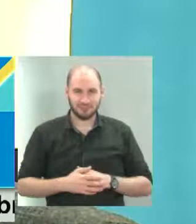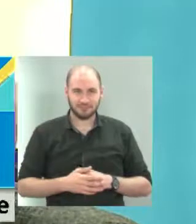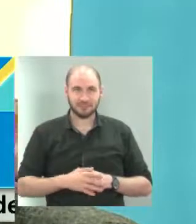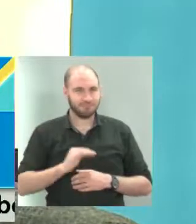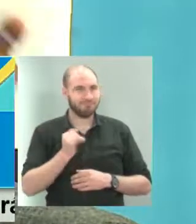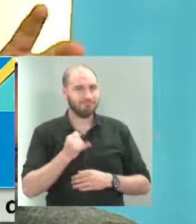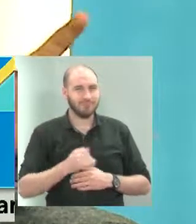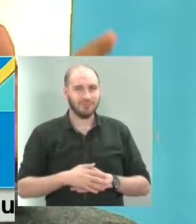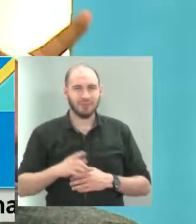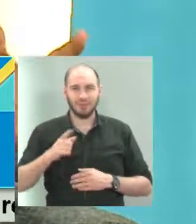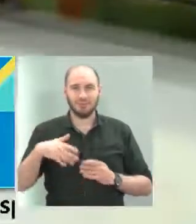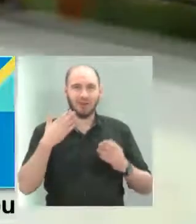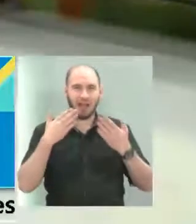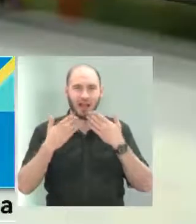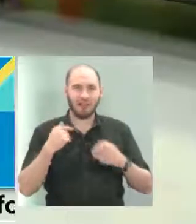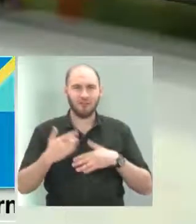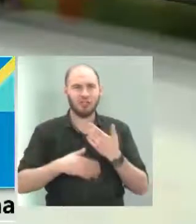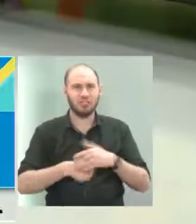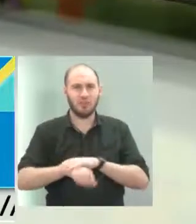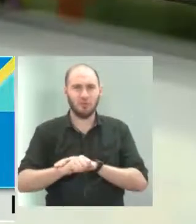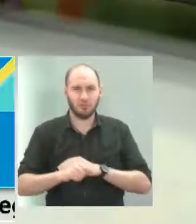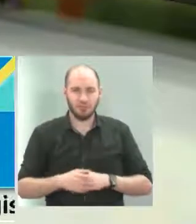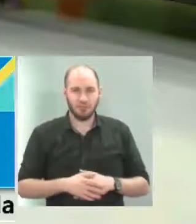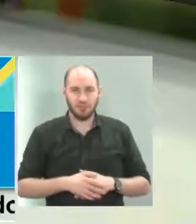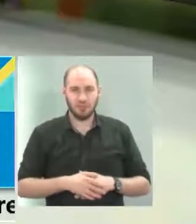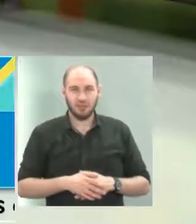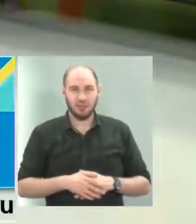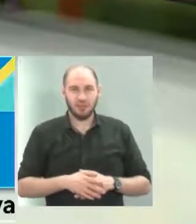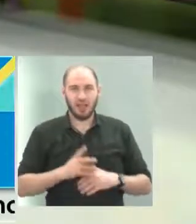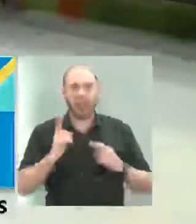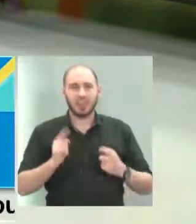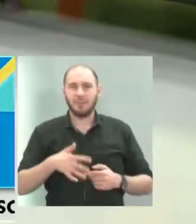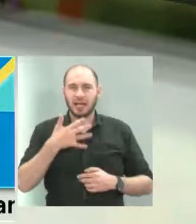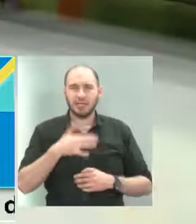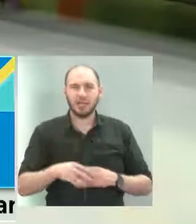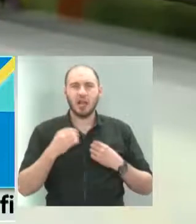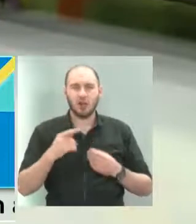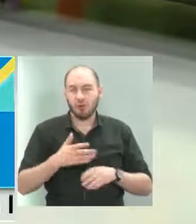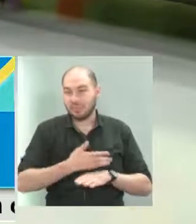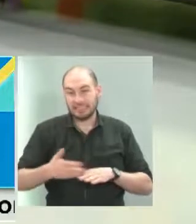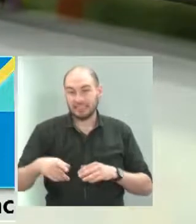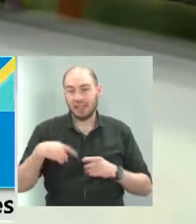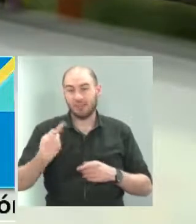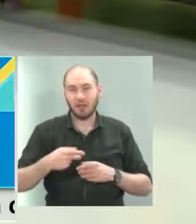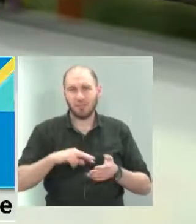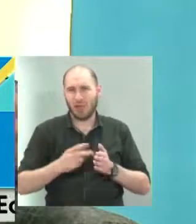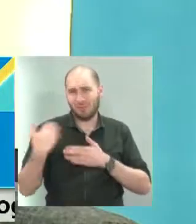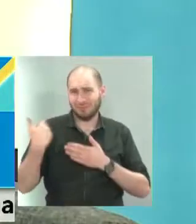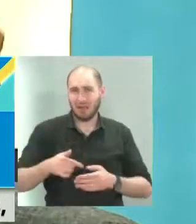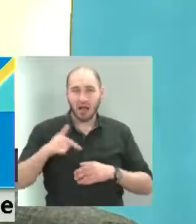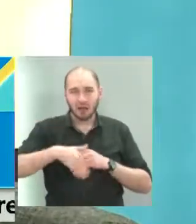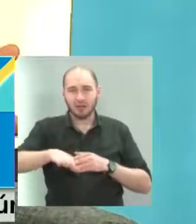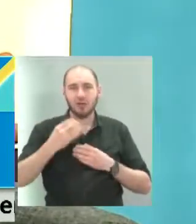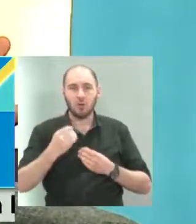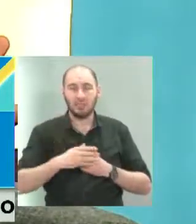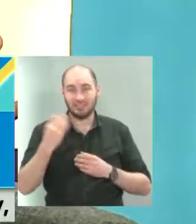Por supuesto. Estábamos hablando de la violencia en el fútbol y sobre todo tratar de entender cómo se sigue después de estos hechos que